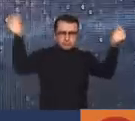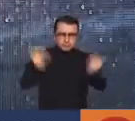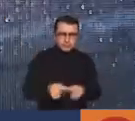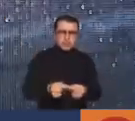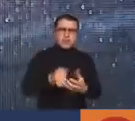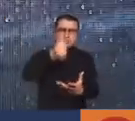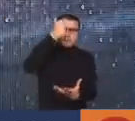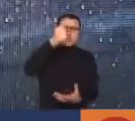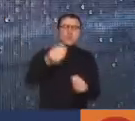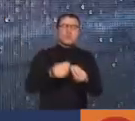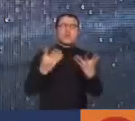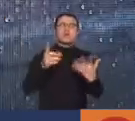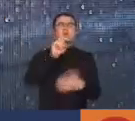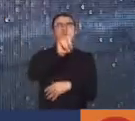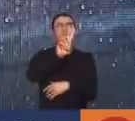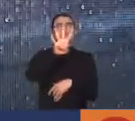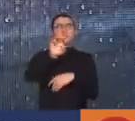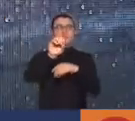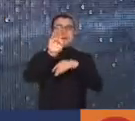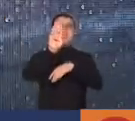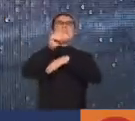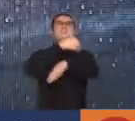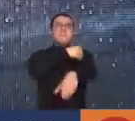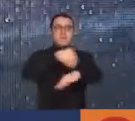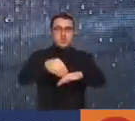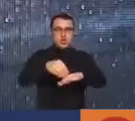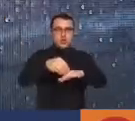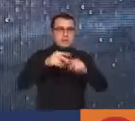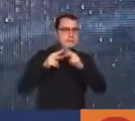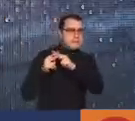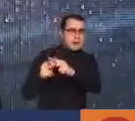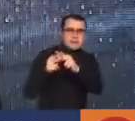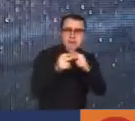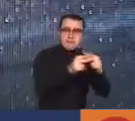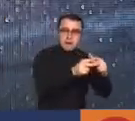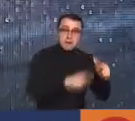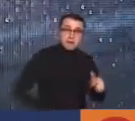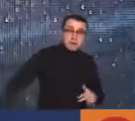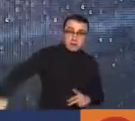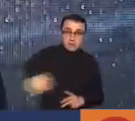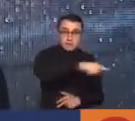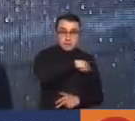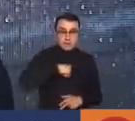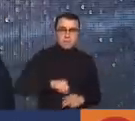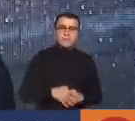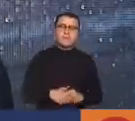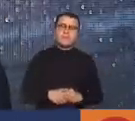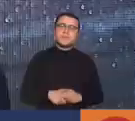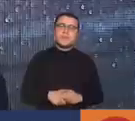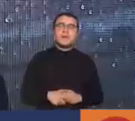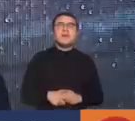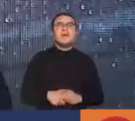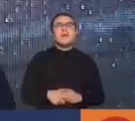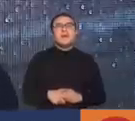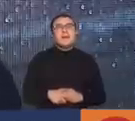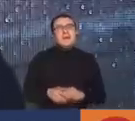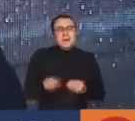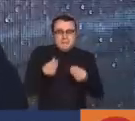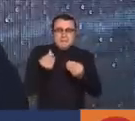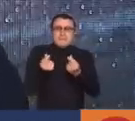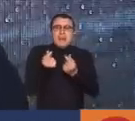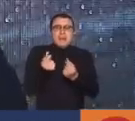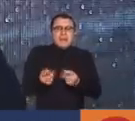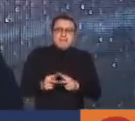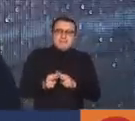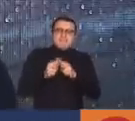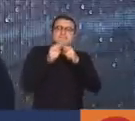de 140 billones de pesos. Esa plata entregada generalmente va